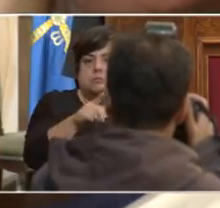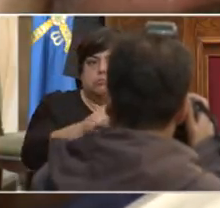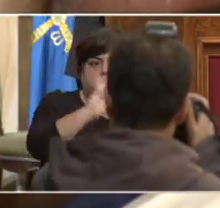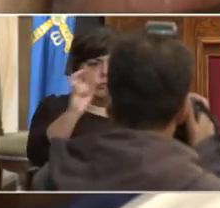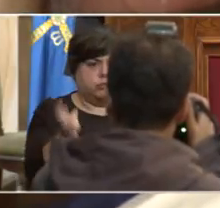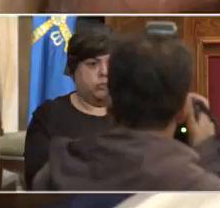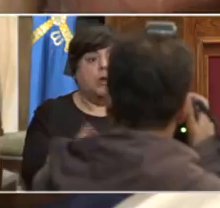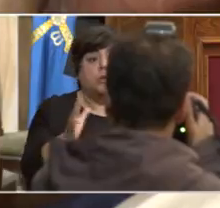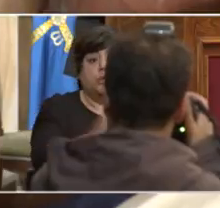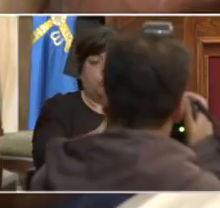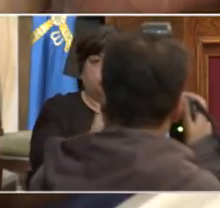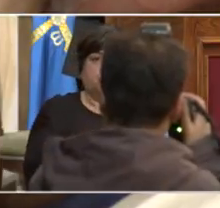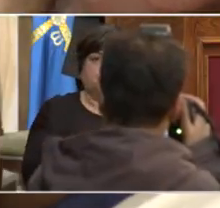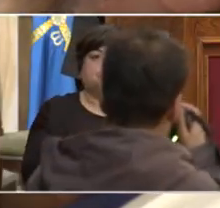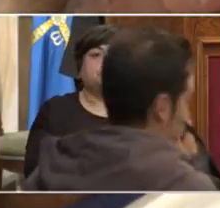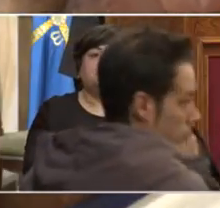Wagner,